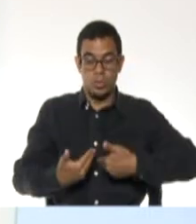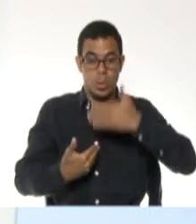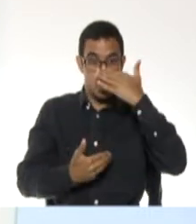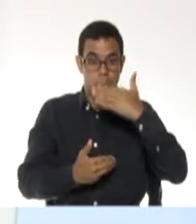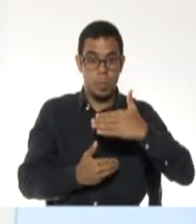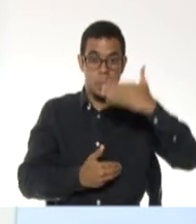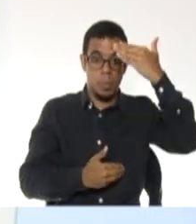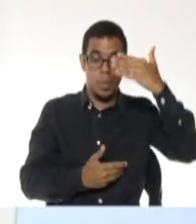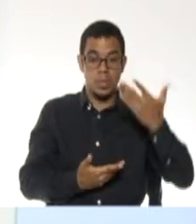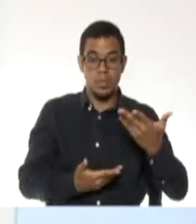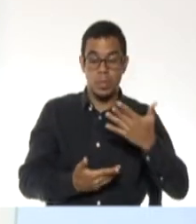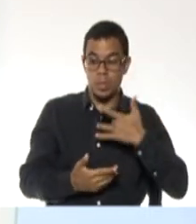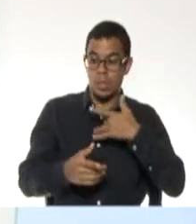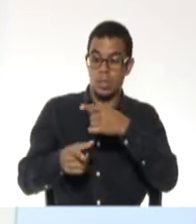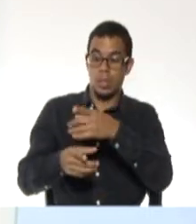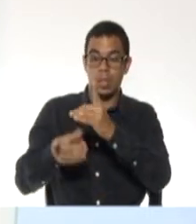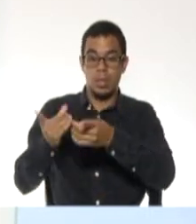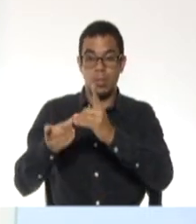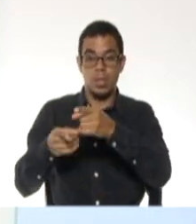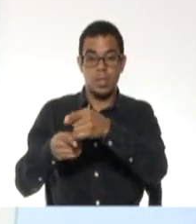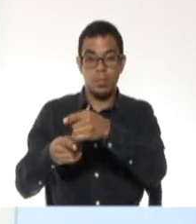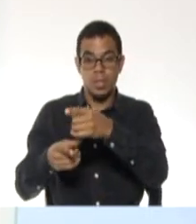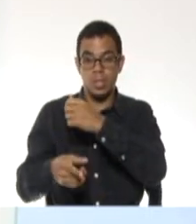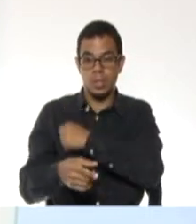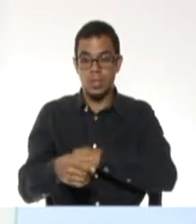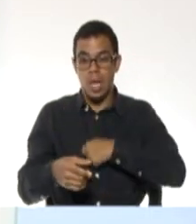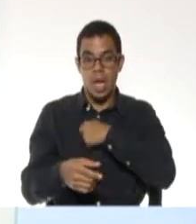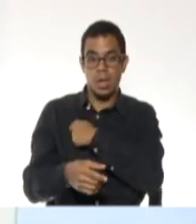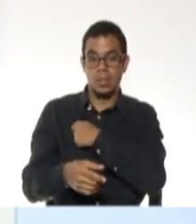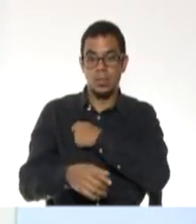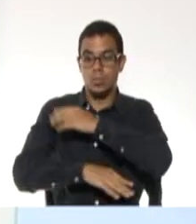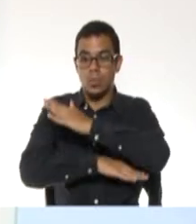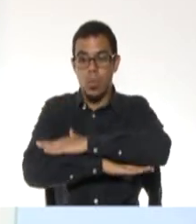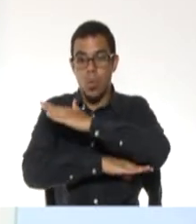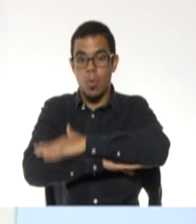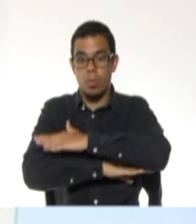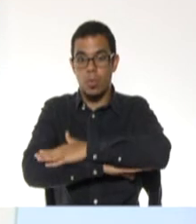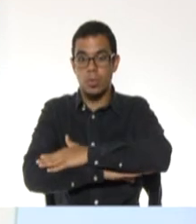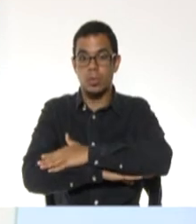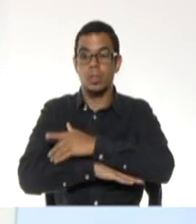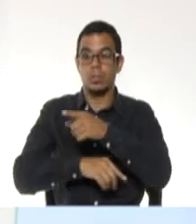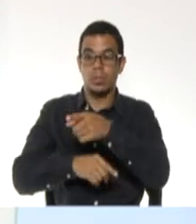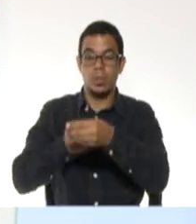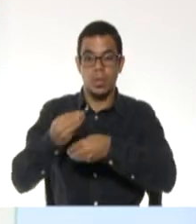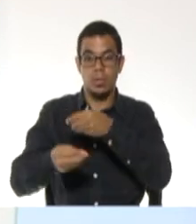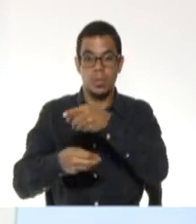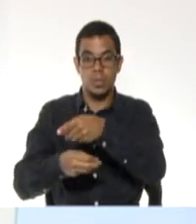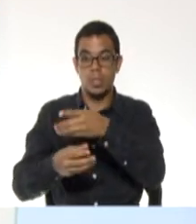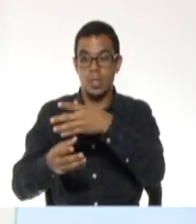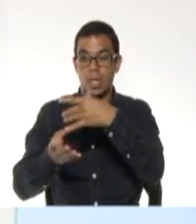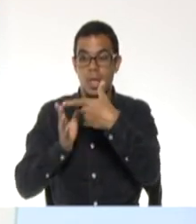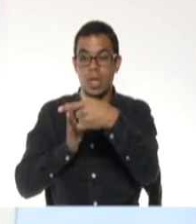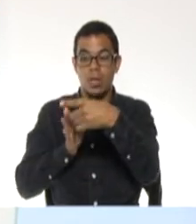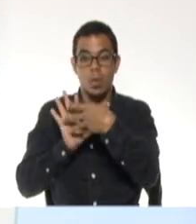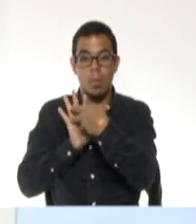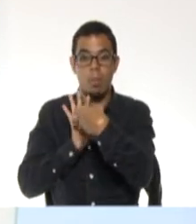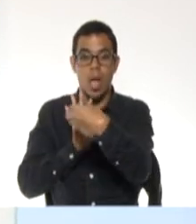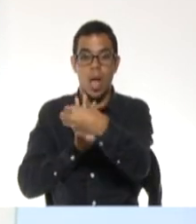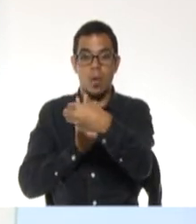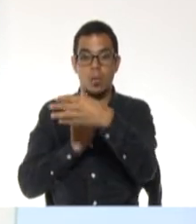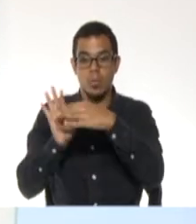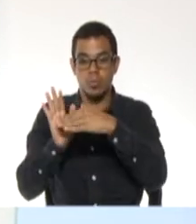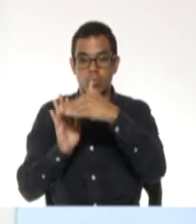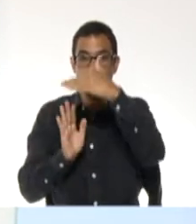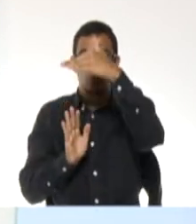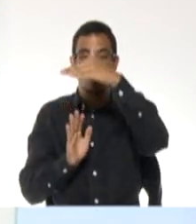adultos va a depender esas conductas, esos comportamientos y esas acciones que nuestros participantes van a realizar